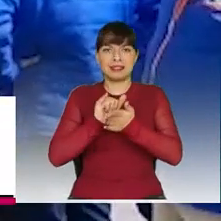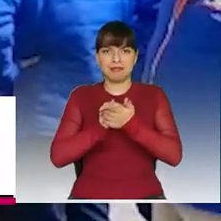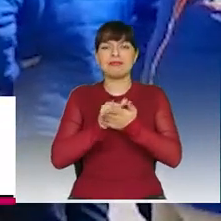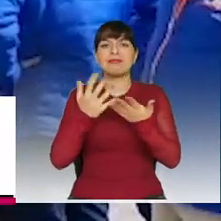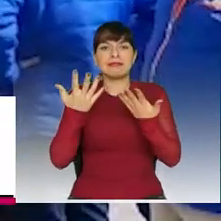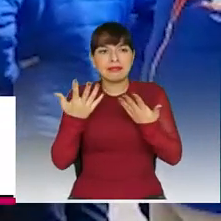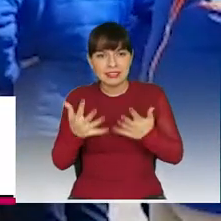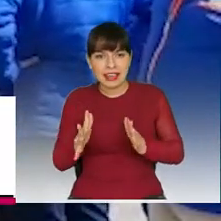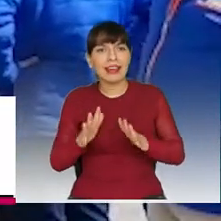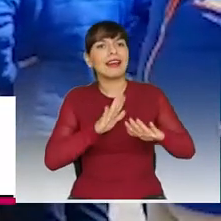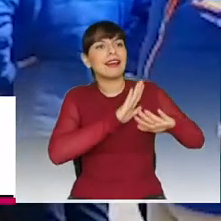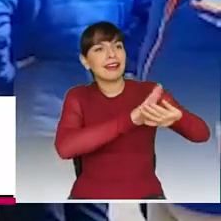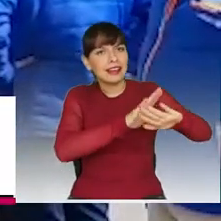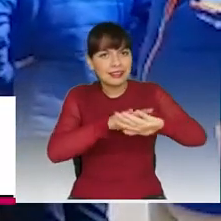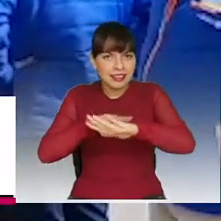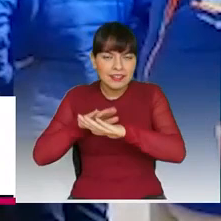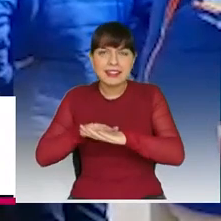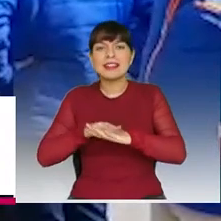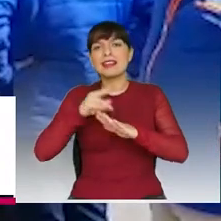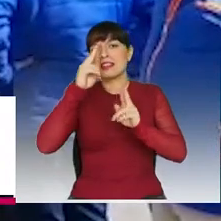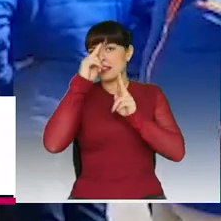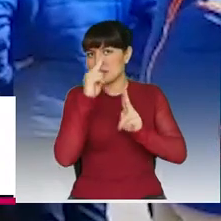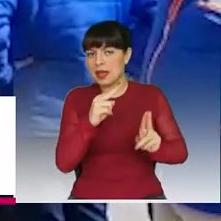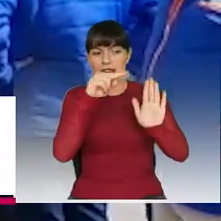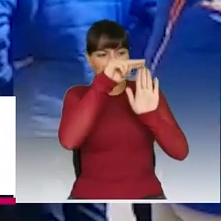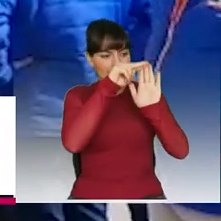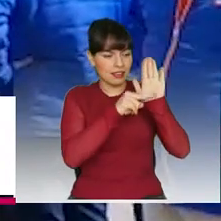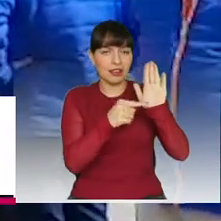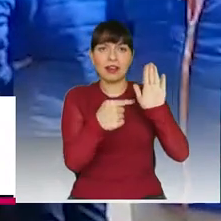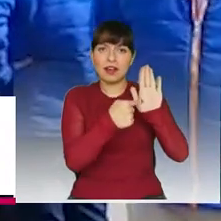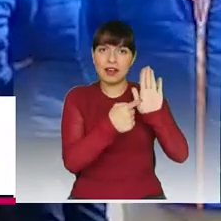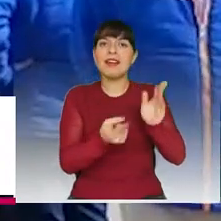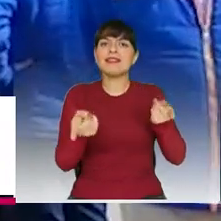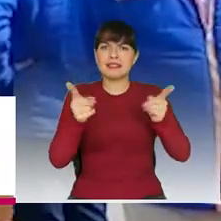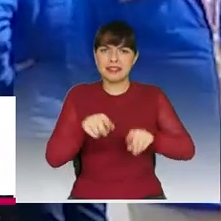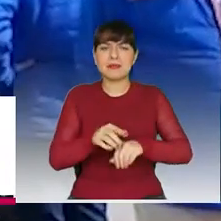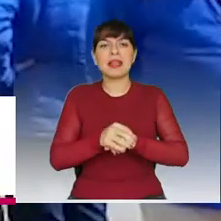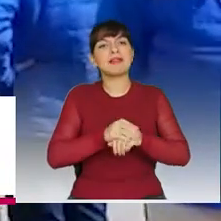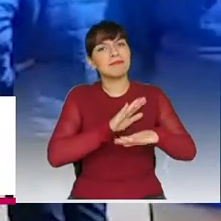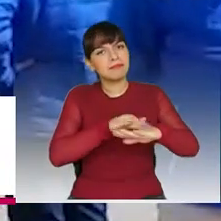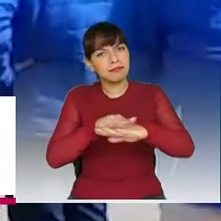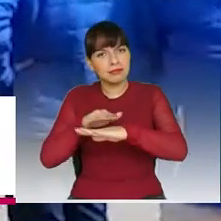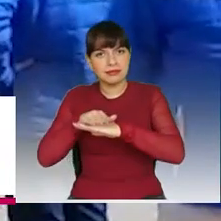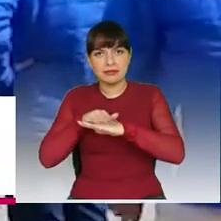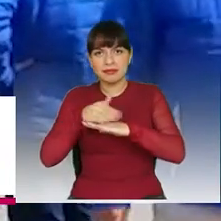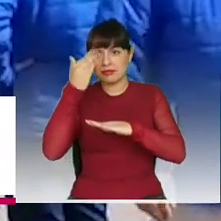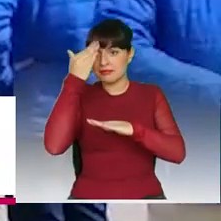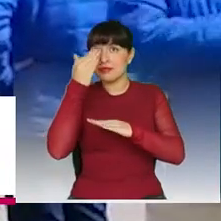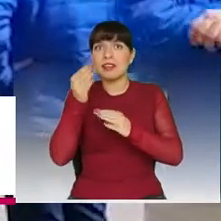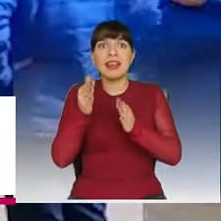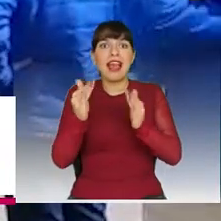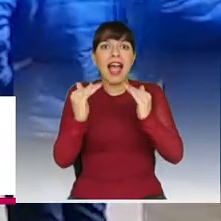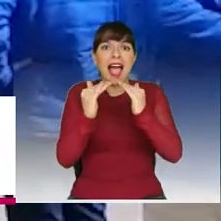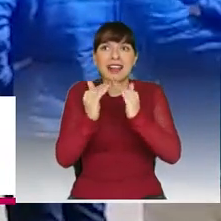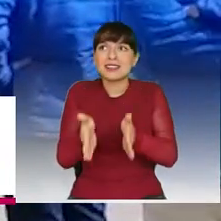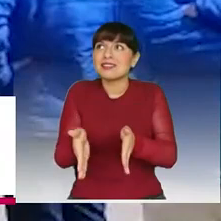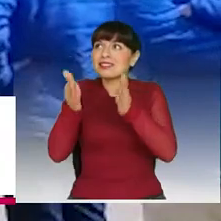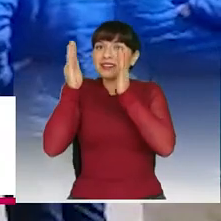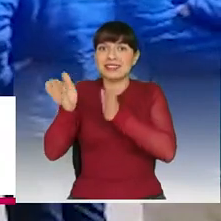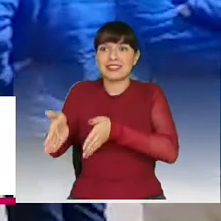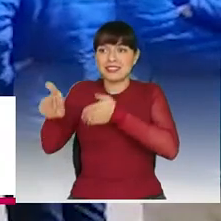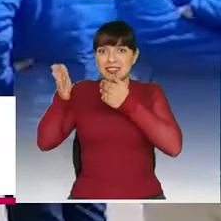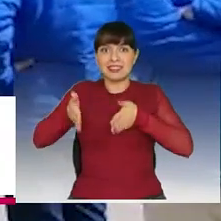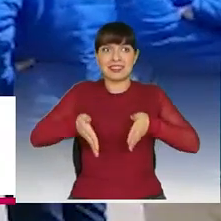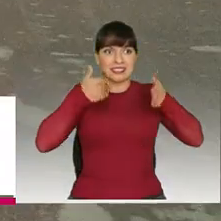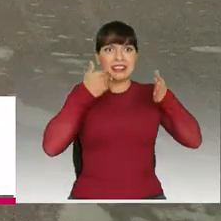a respetar las normas y también es vital referenciar que en los condominios, en los conjuntos, la sanción social se está